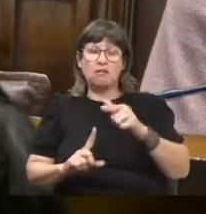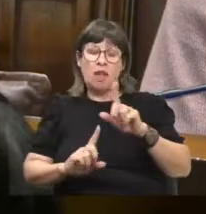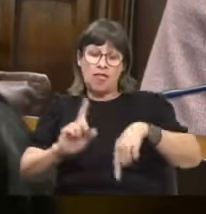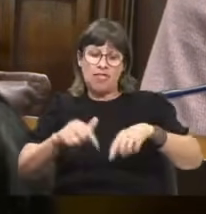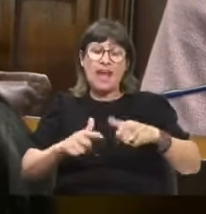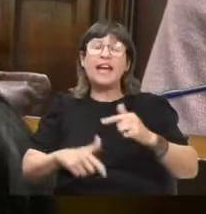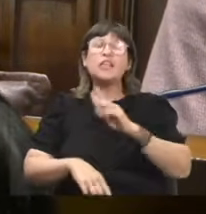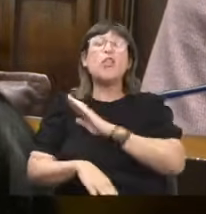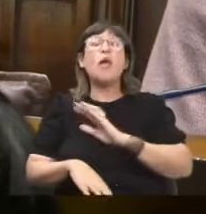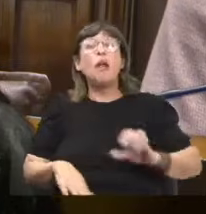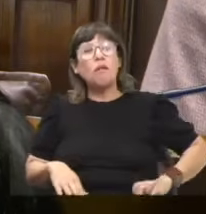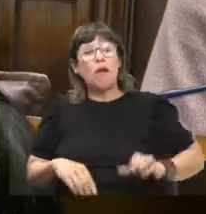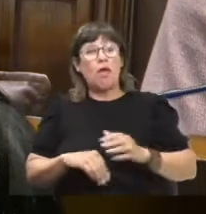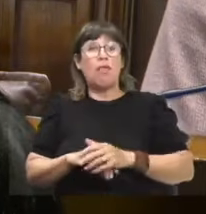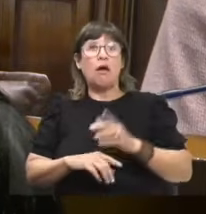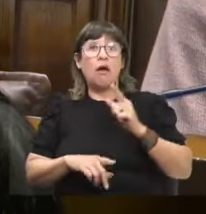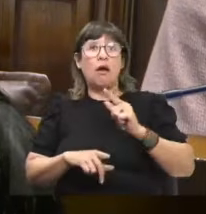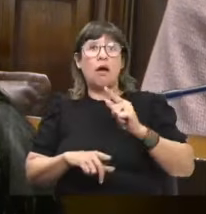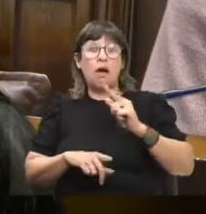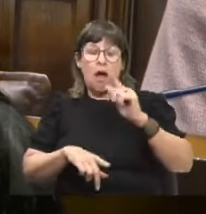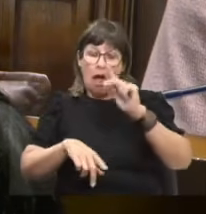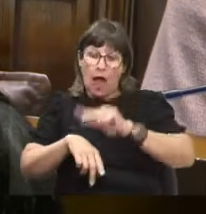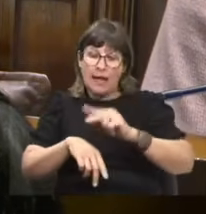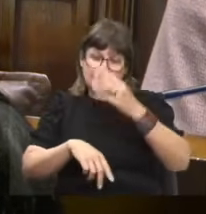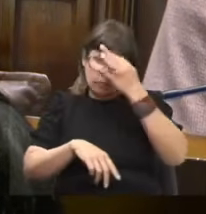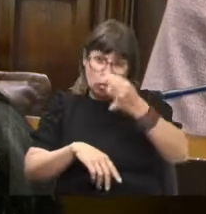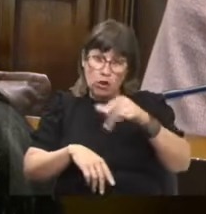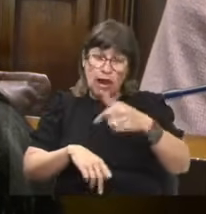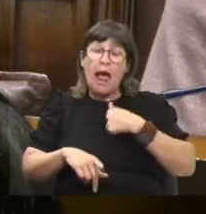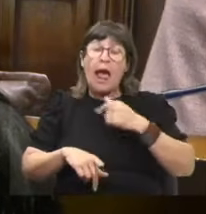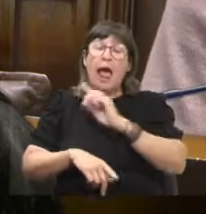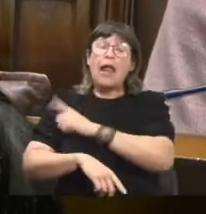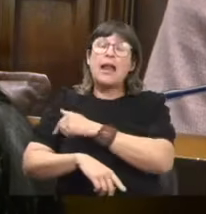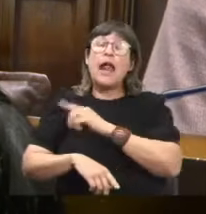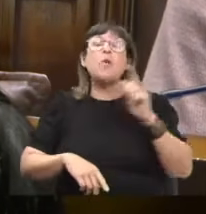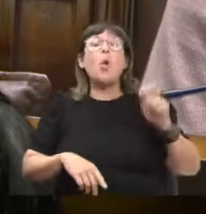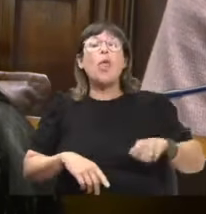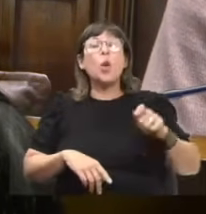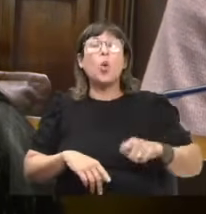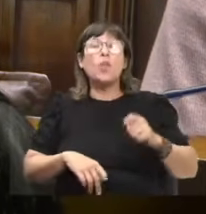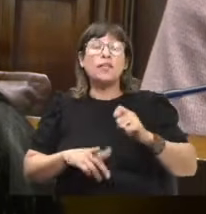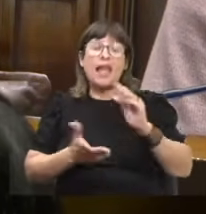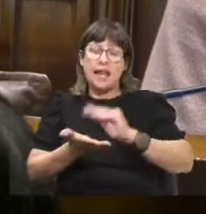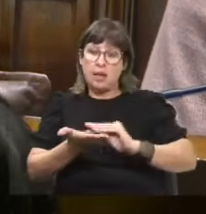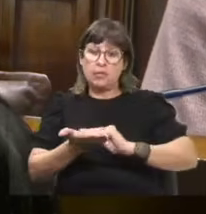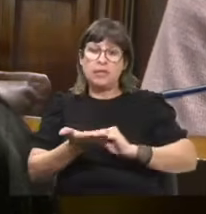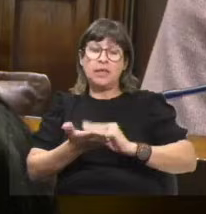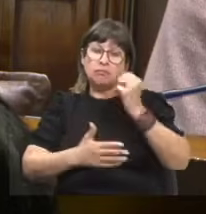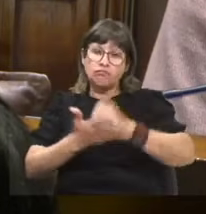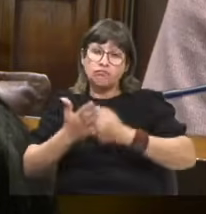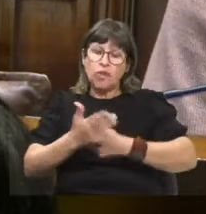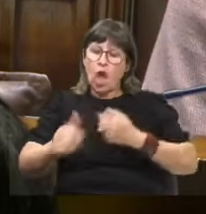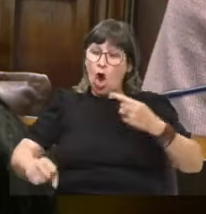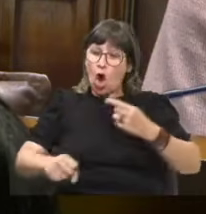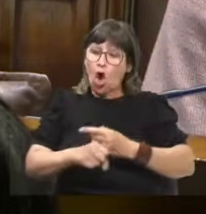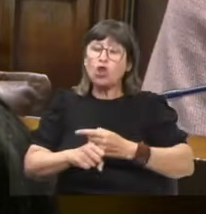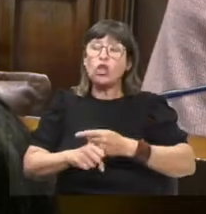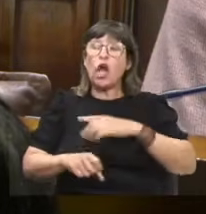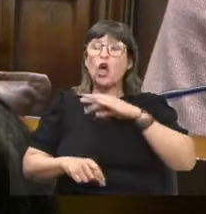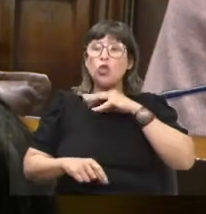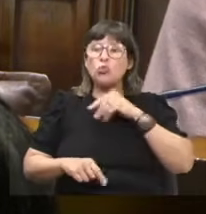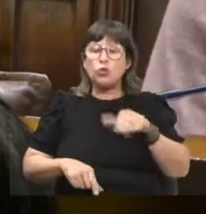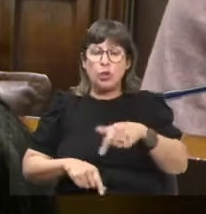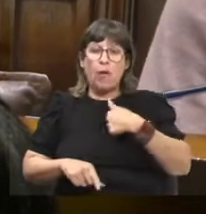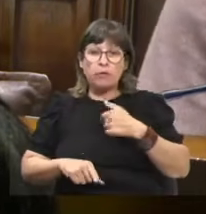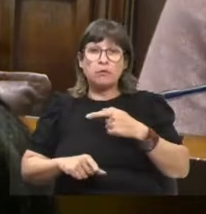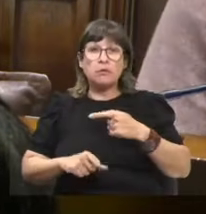del Estado, asesorar al Poder Judicial y a la Administración en la lucha contra la corrupción,